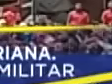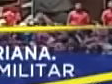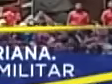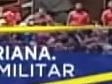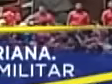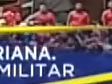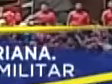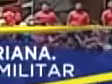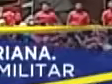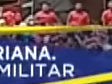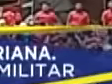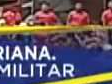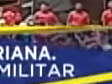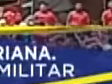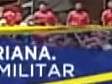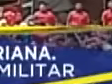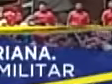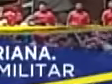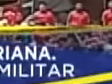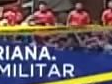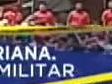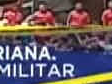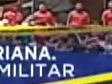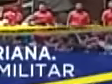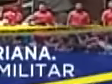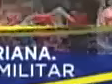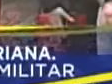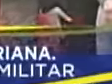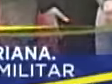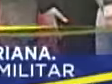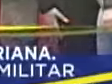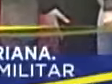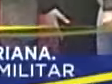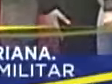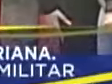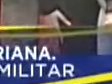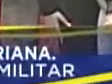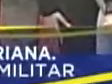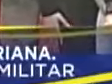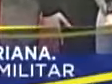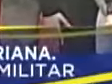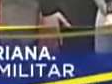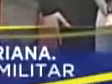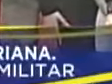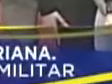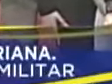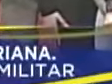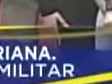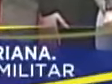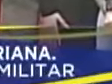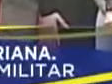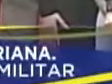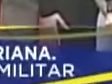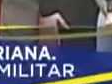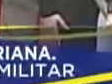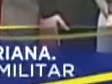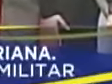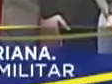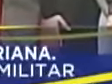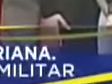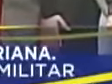sintetizarlo, resumirlo, si usted me lo permite, invocando aquel